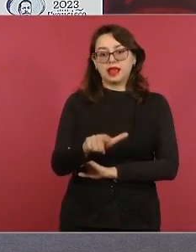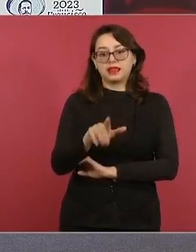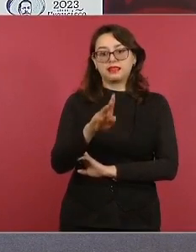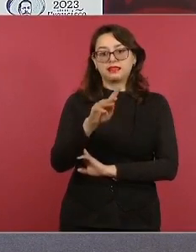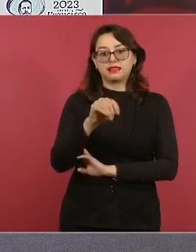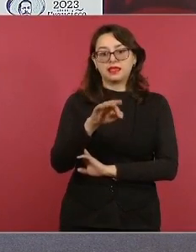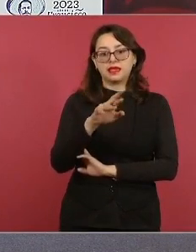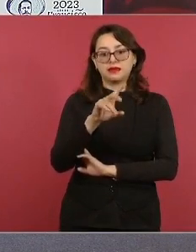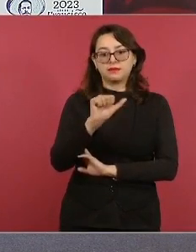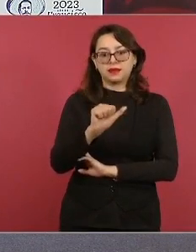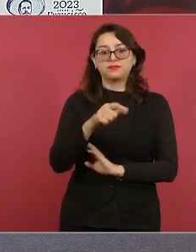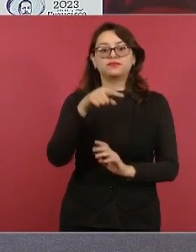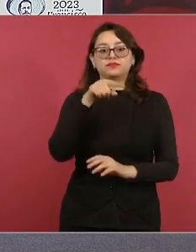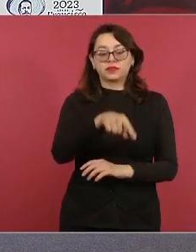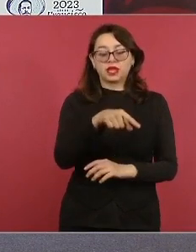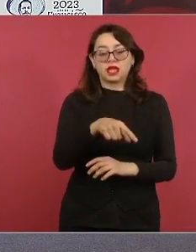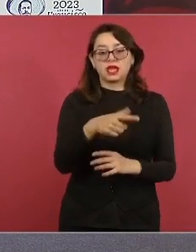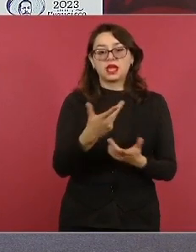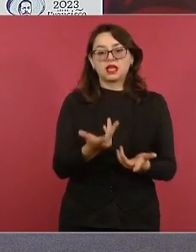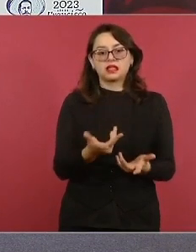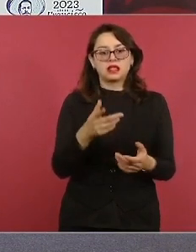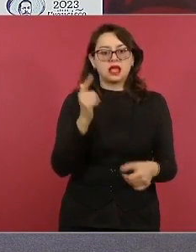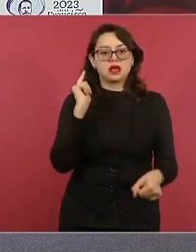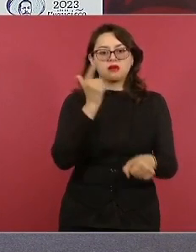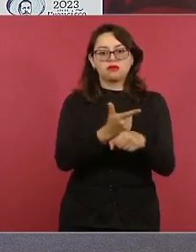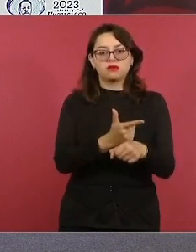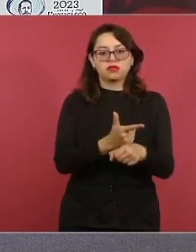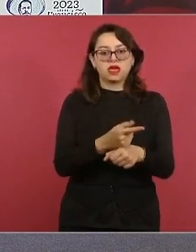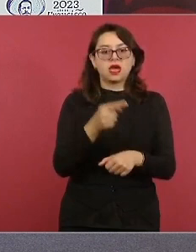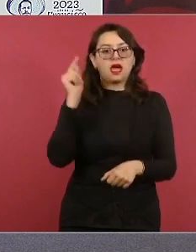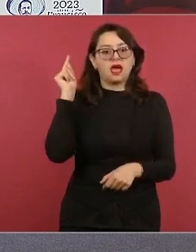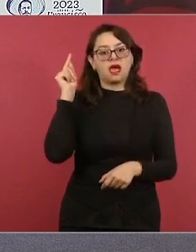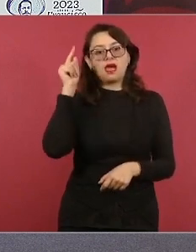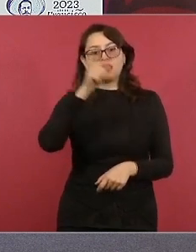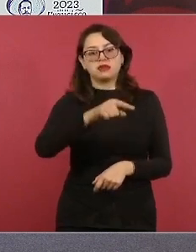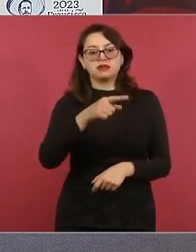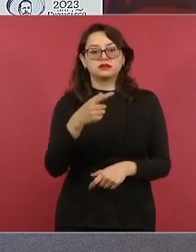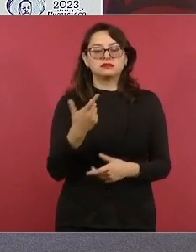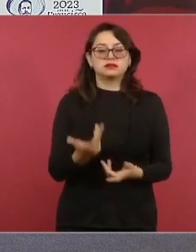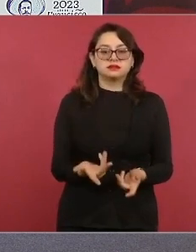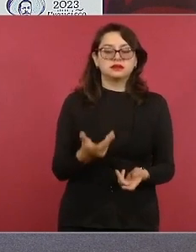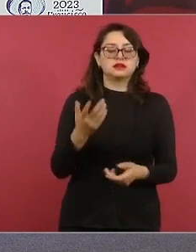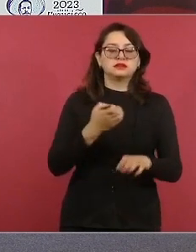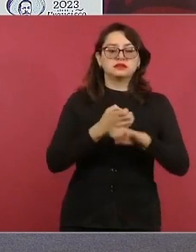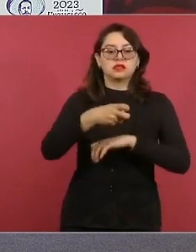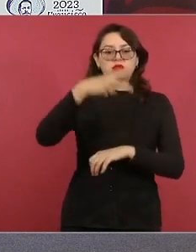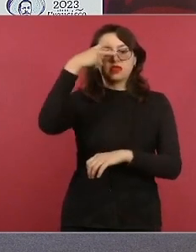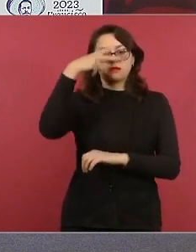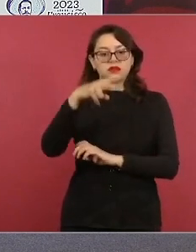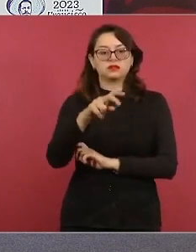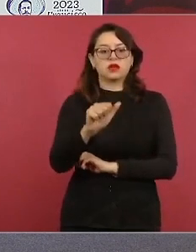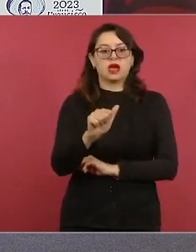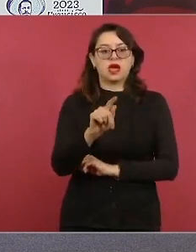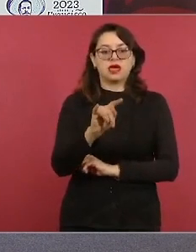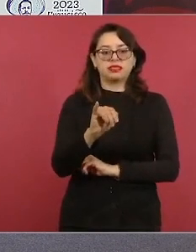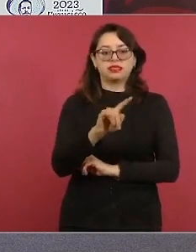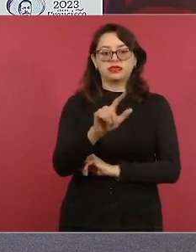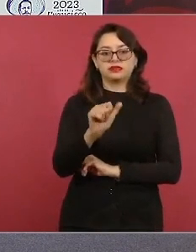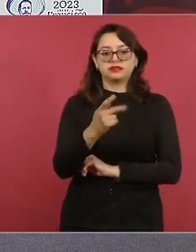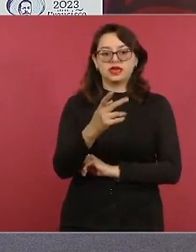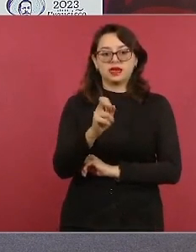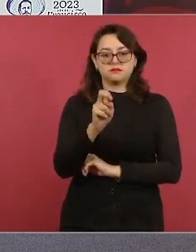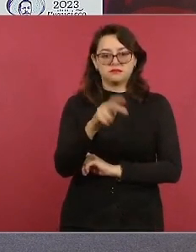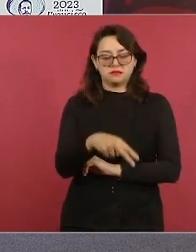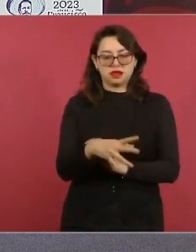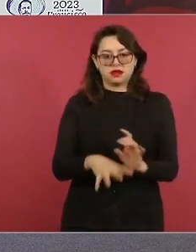fraccionamiento en Atizapán de de Zaragoza el pasado tres de septiembre y el detenido tiene